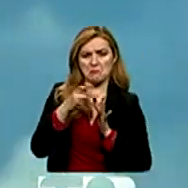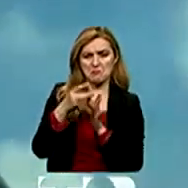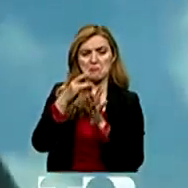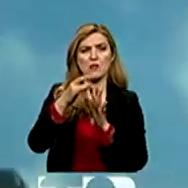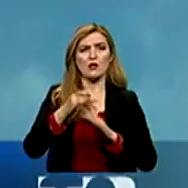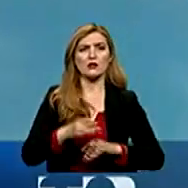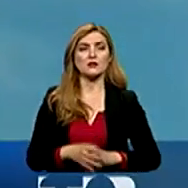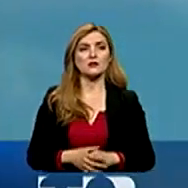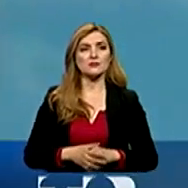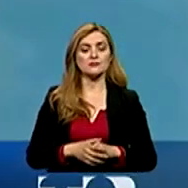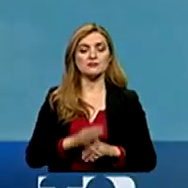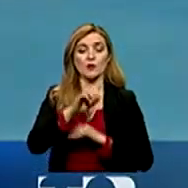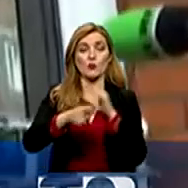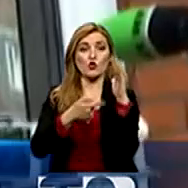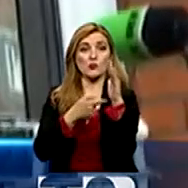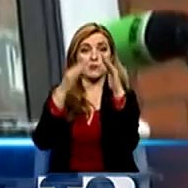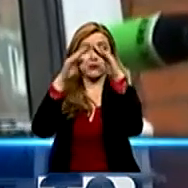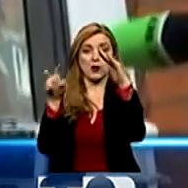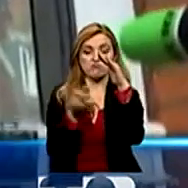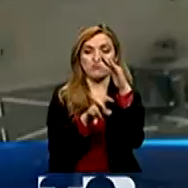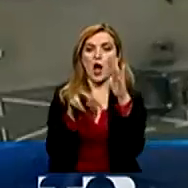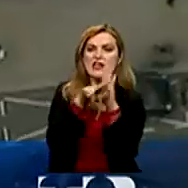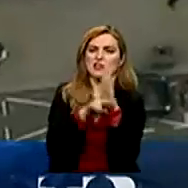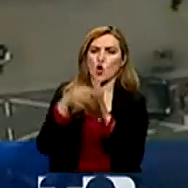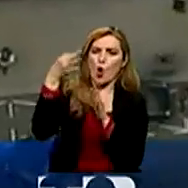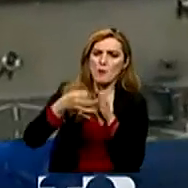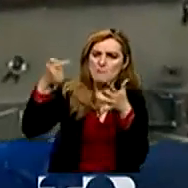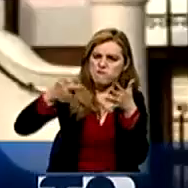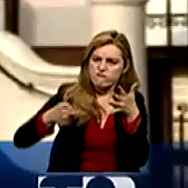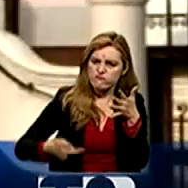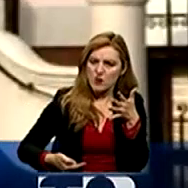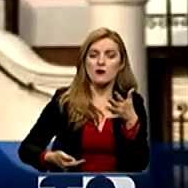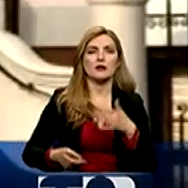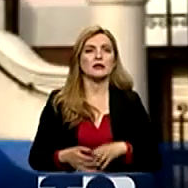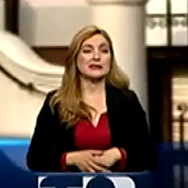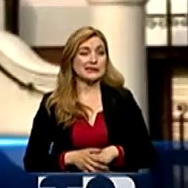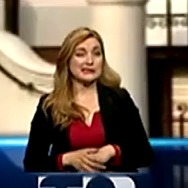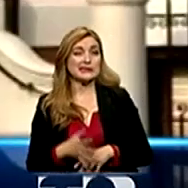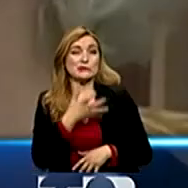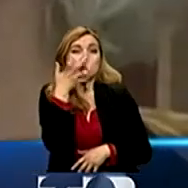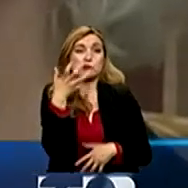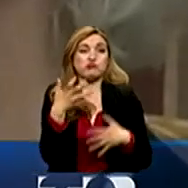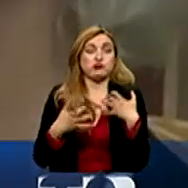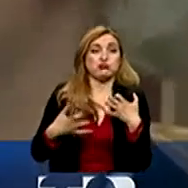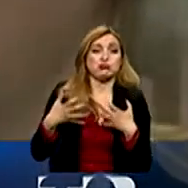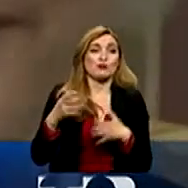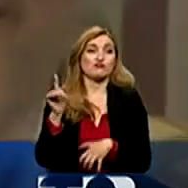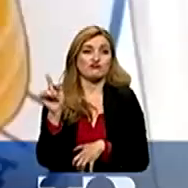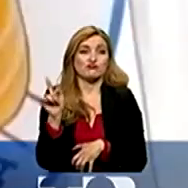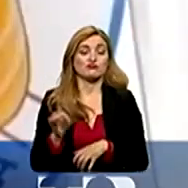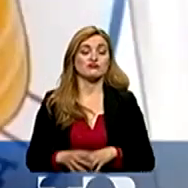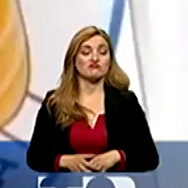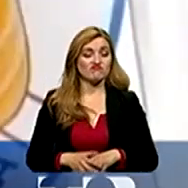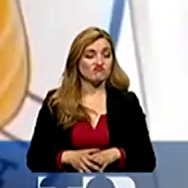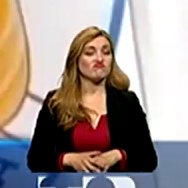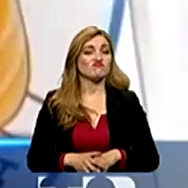La implementación de un protocolo para la estadía de Julian Assange en la Embajada de Ecuador en Londres provocó la molestia del incómodo huésped australiano